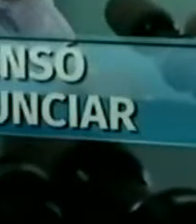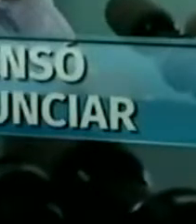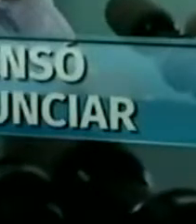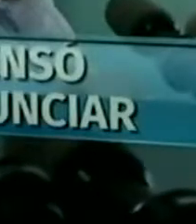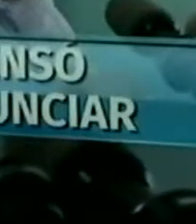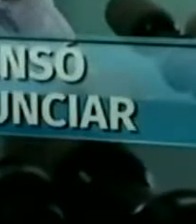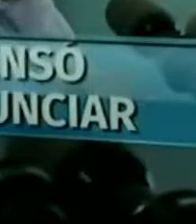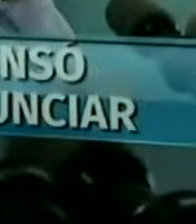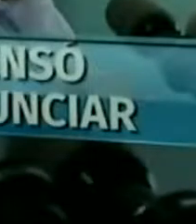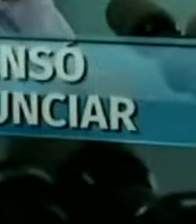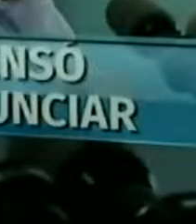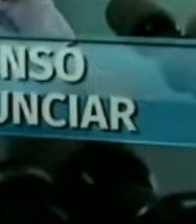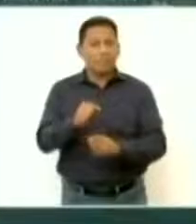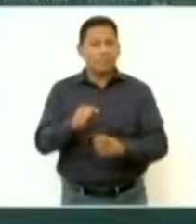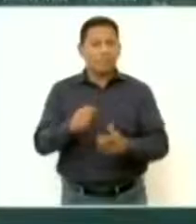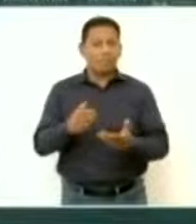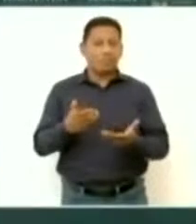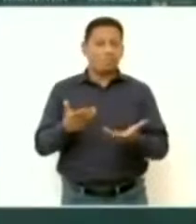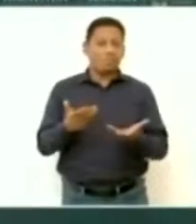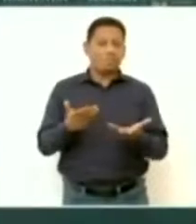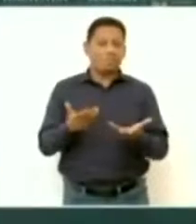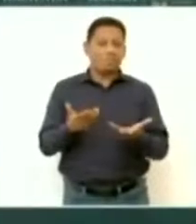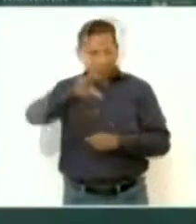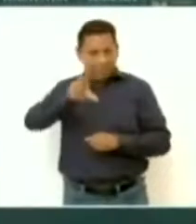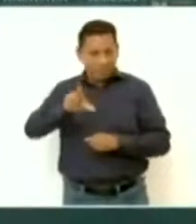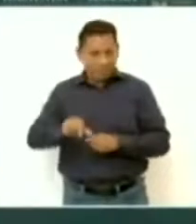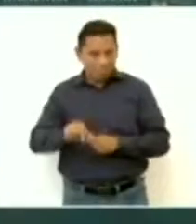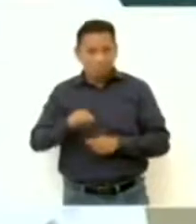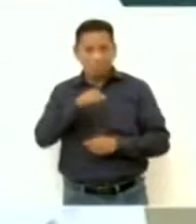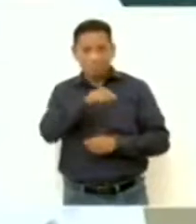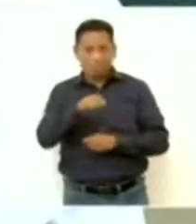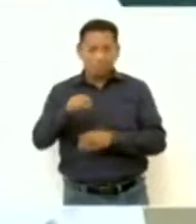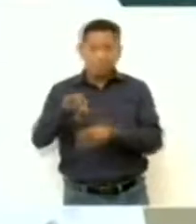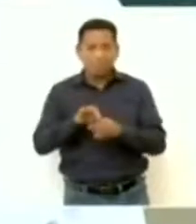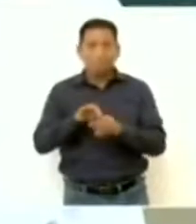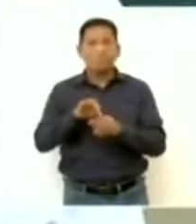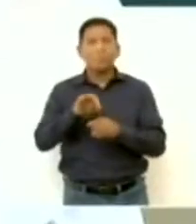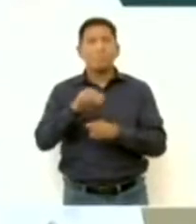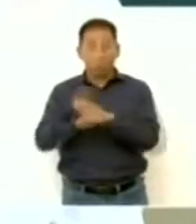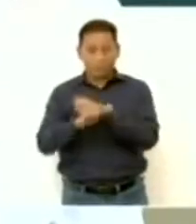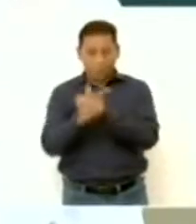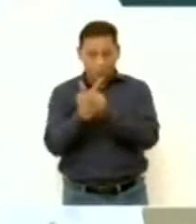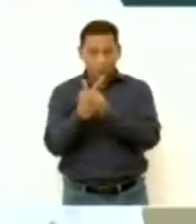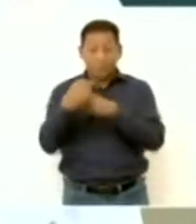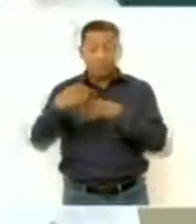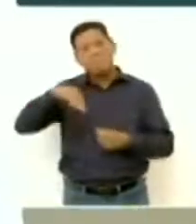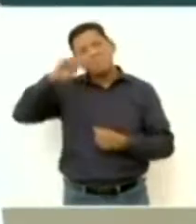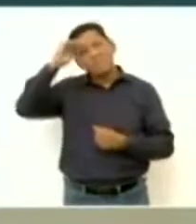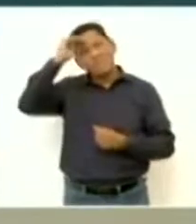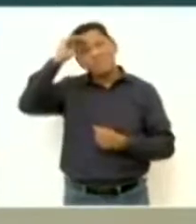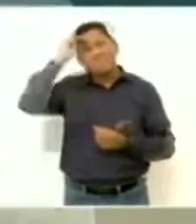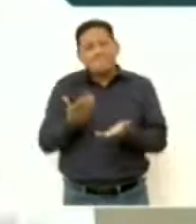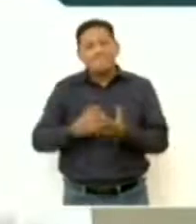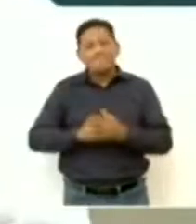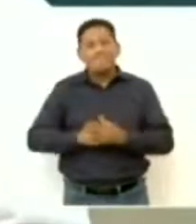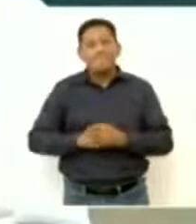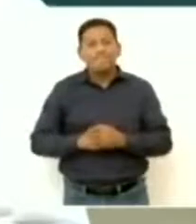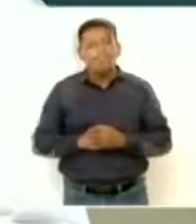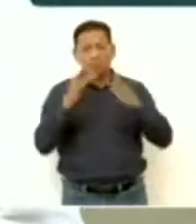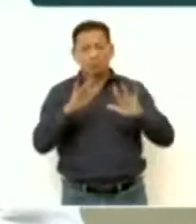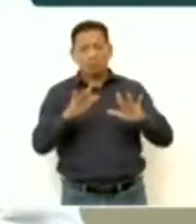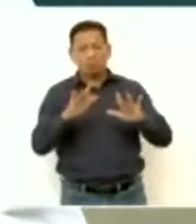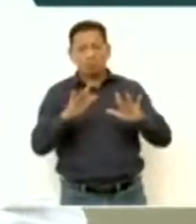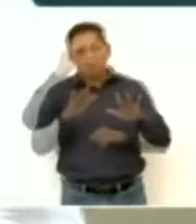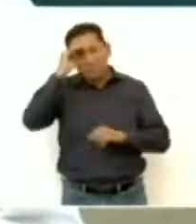a buscar la presidencia. Después de la elección del 2012, pensé en